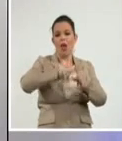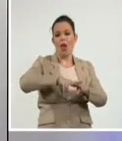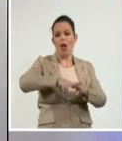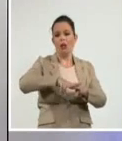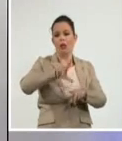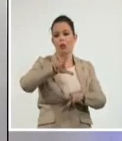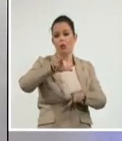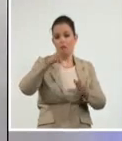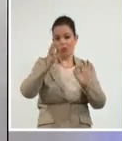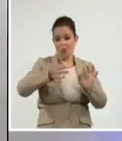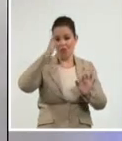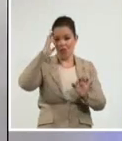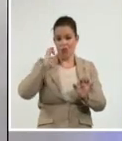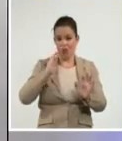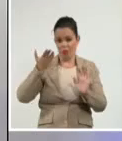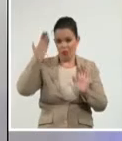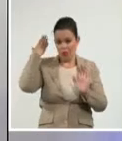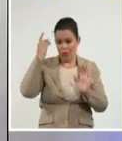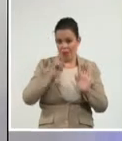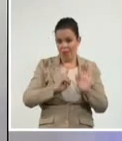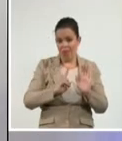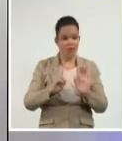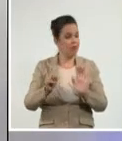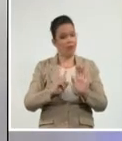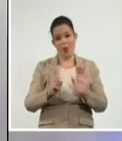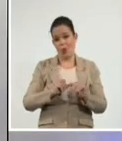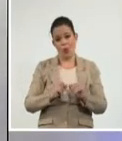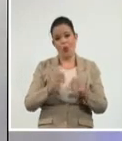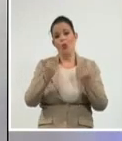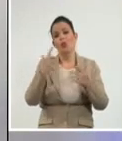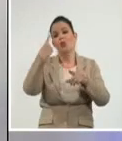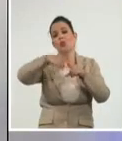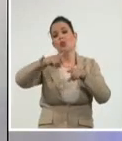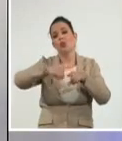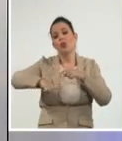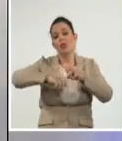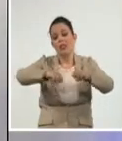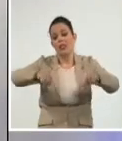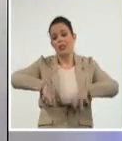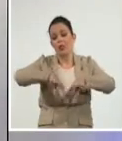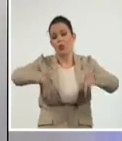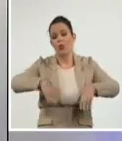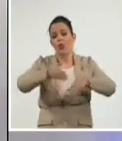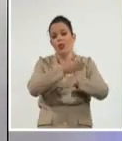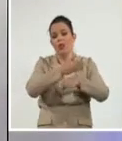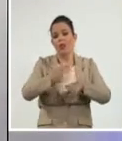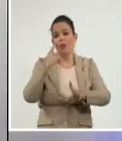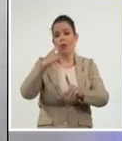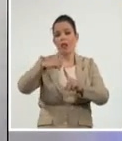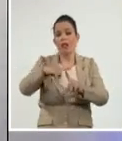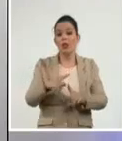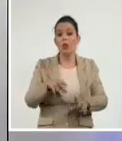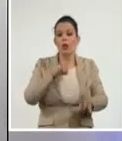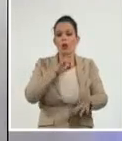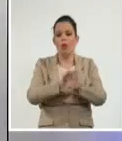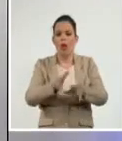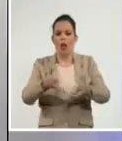muchas sanciones que también buscan generar confusión y atemorizar a los inversores. Y usted se preguntará, ¿hasta